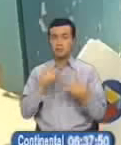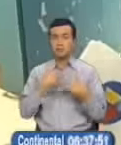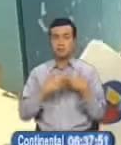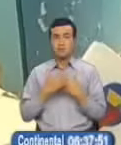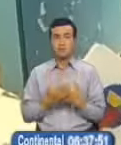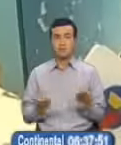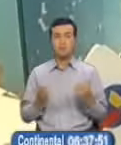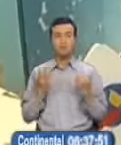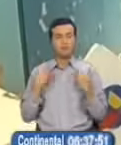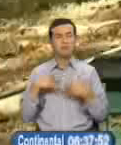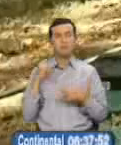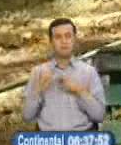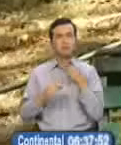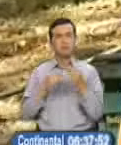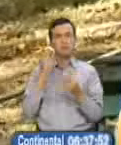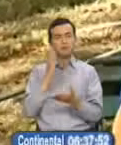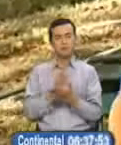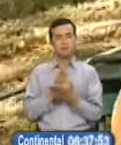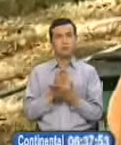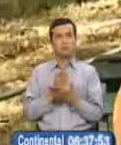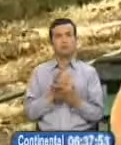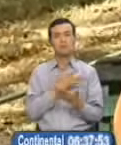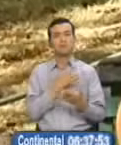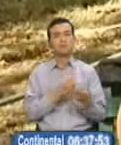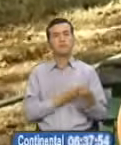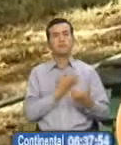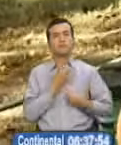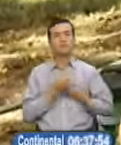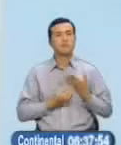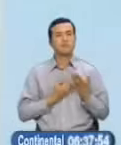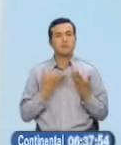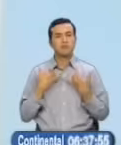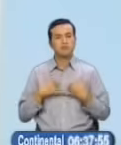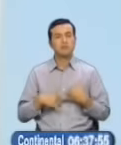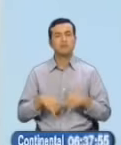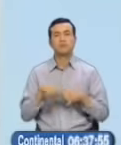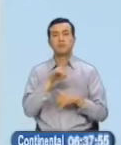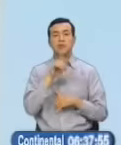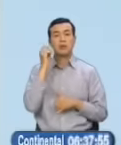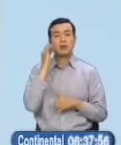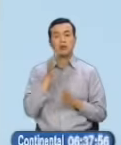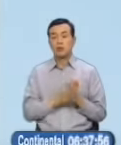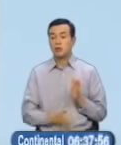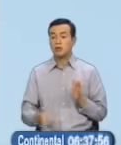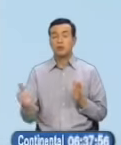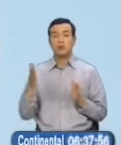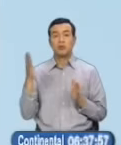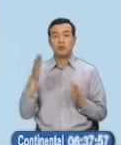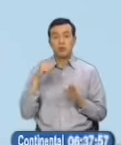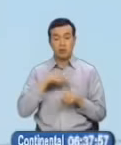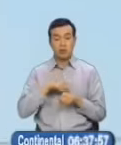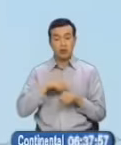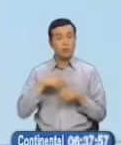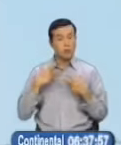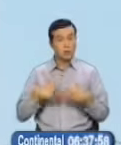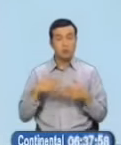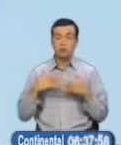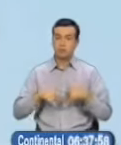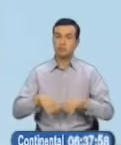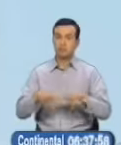quedado ya se van borrando. Es el entusiasmo por mantenerse en pie 100 días después y el tiempo que fuera